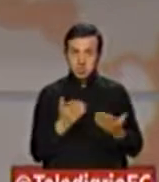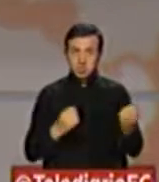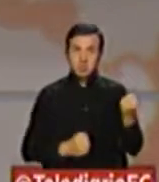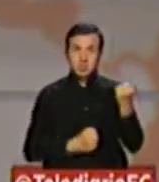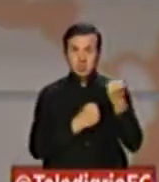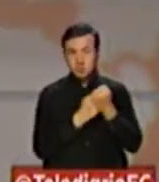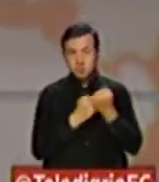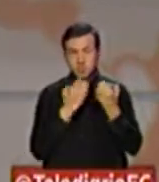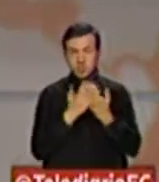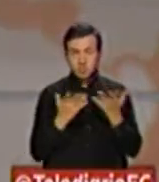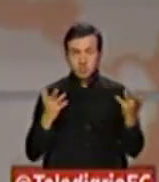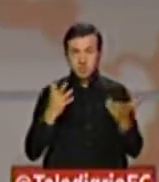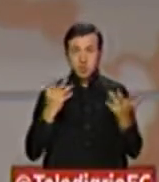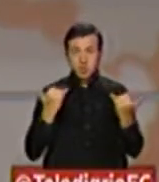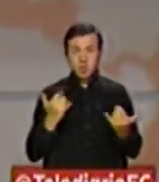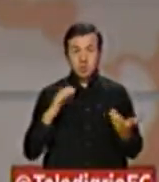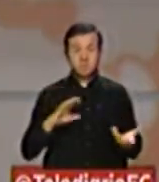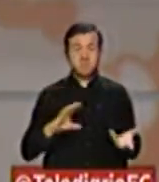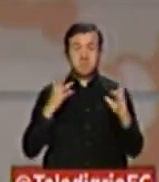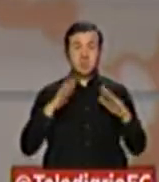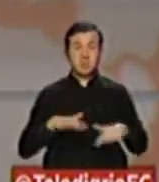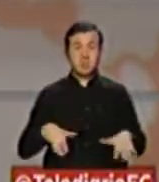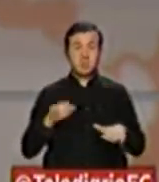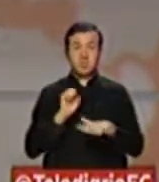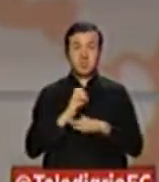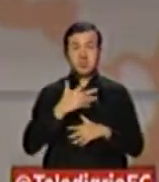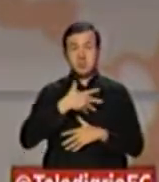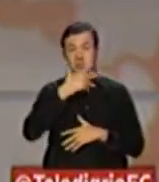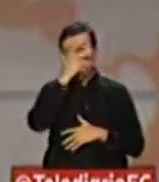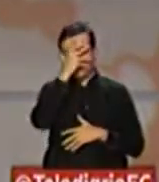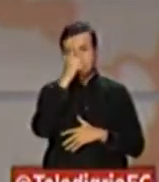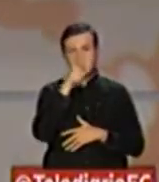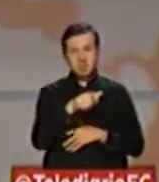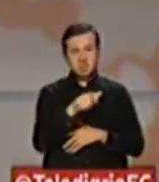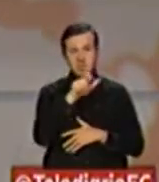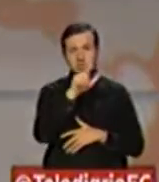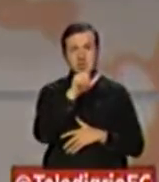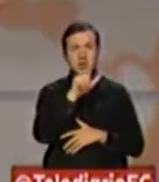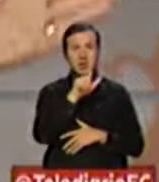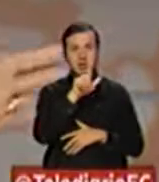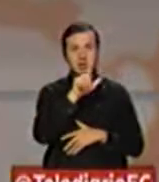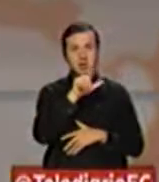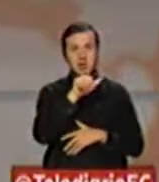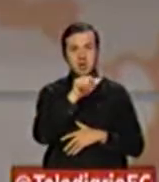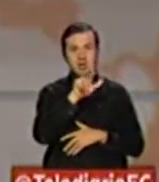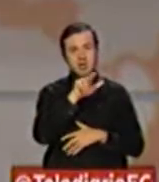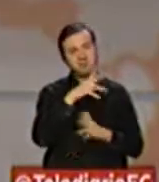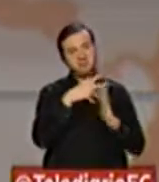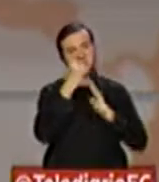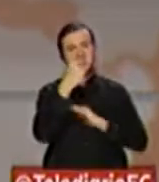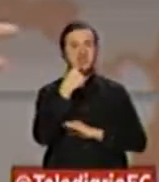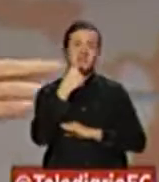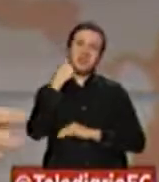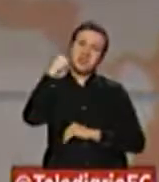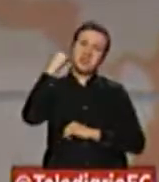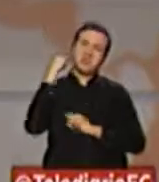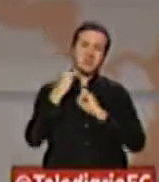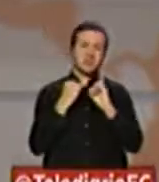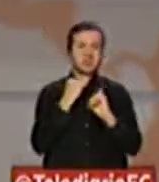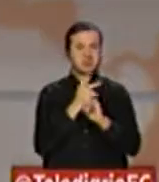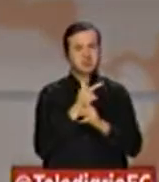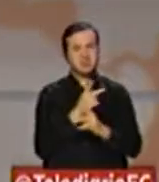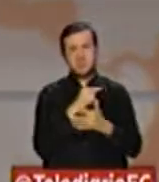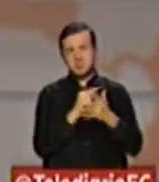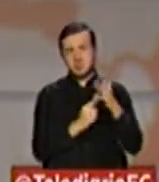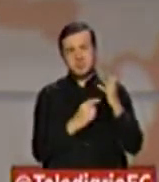apoyar este remesón que hemos tenido en el Ecuador con esta vergüenza de este señor que se sale del país, habla de que tiene el derecho internacional le asiste y un